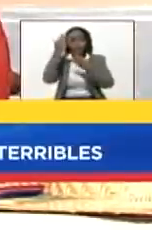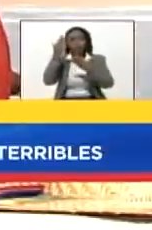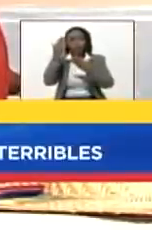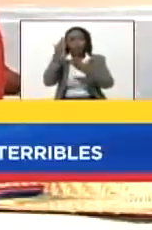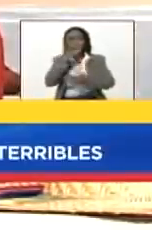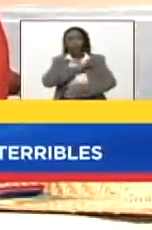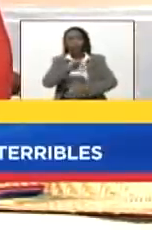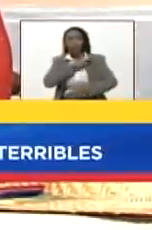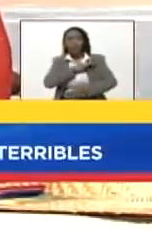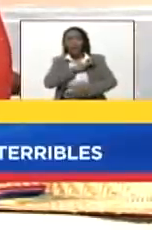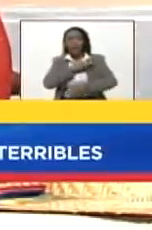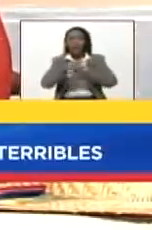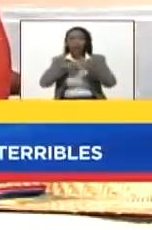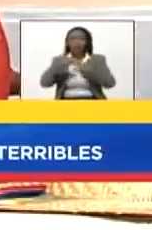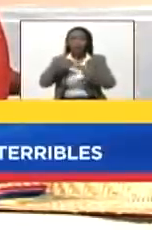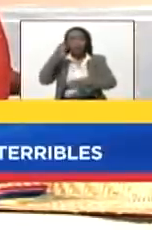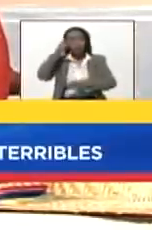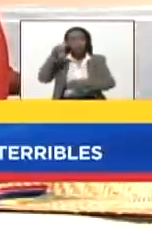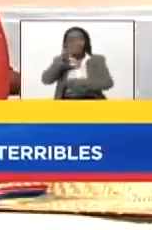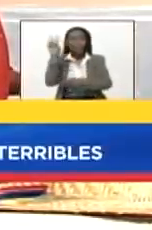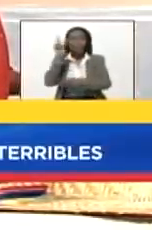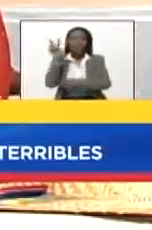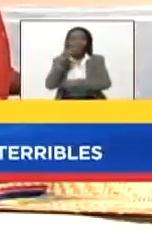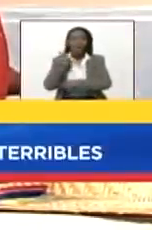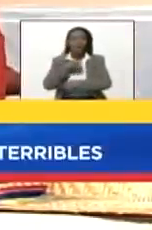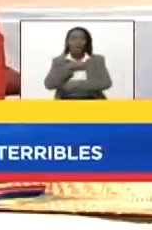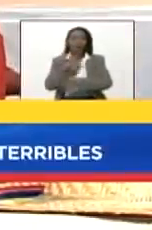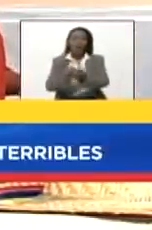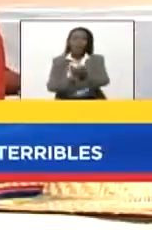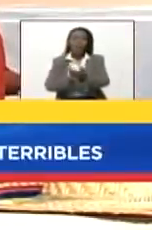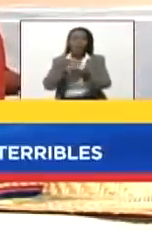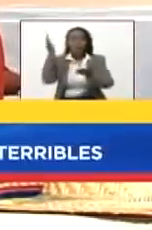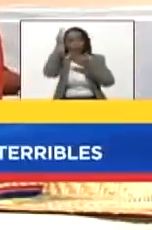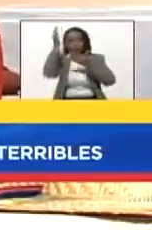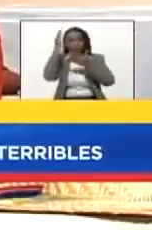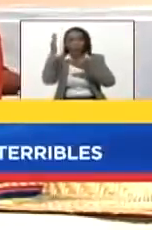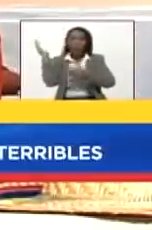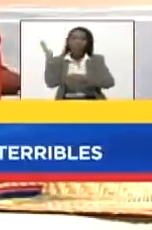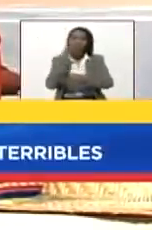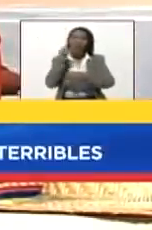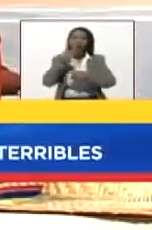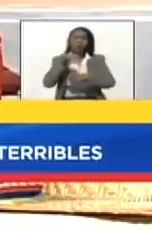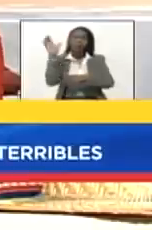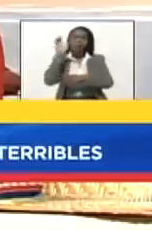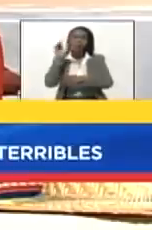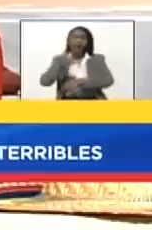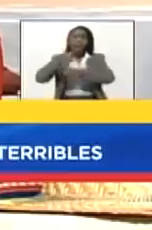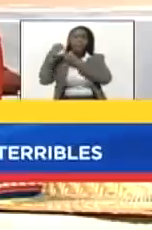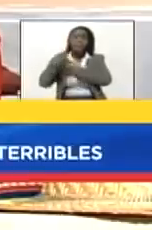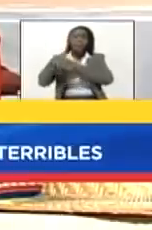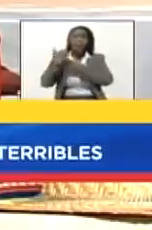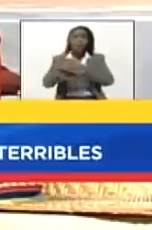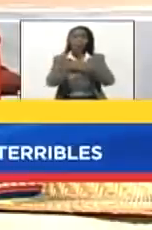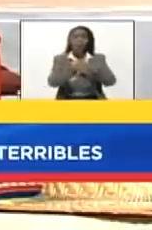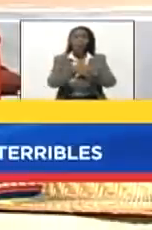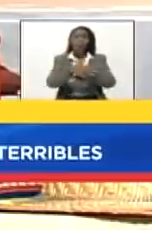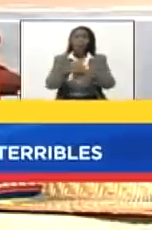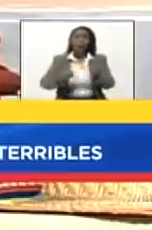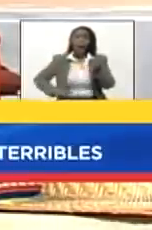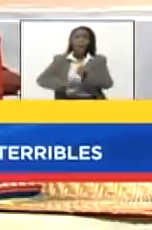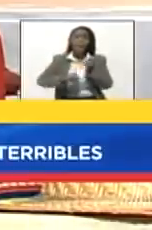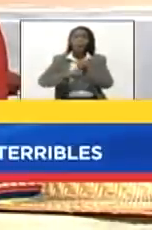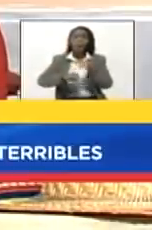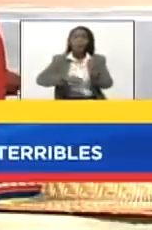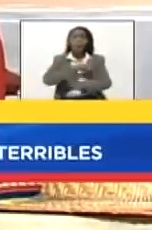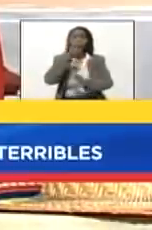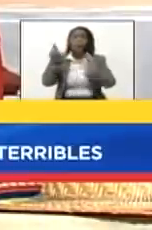solidario, revolucionario a todo el pueblo de Venezuela, a todos nuestros hermanos indígenas que hoy se vinieron a Caracas a marchar, a dar su respaldo